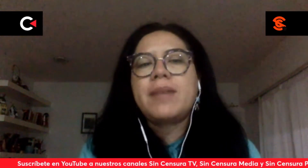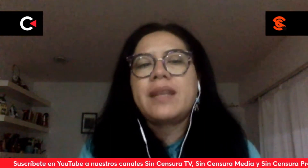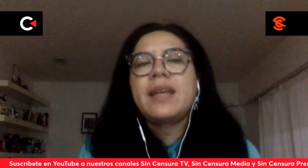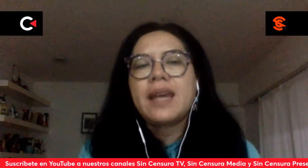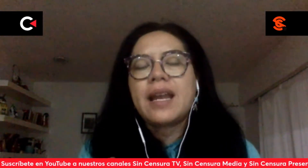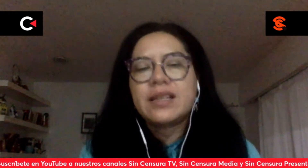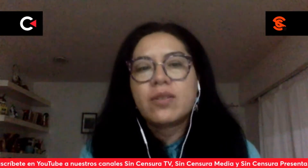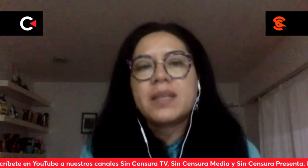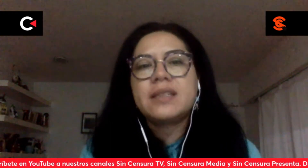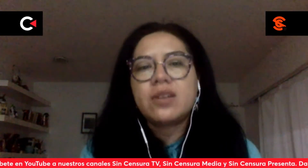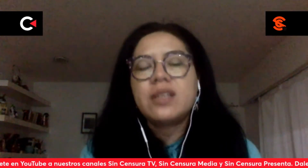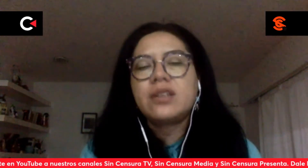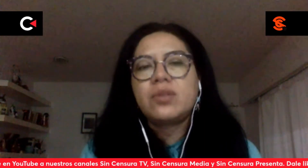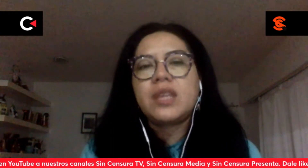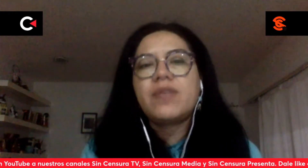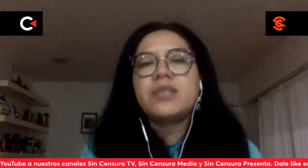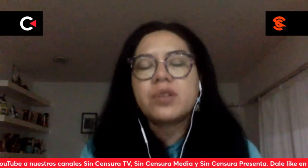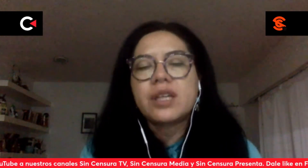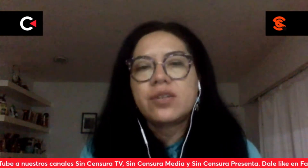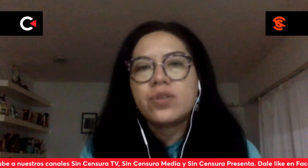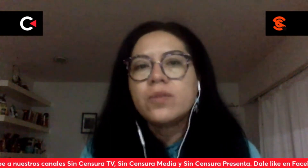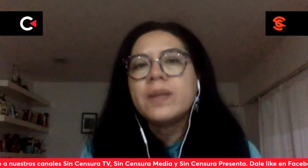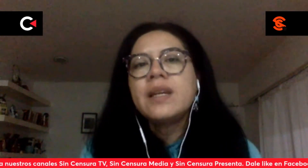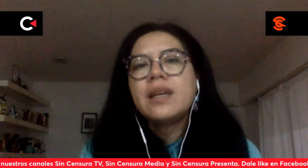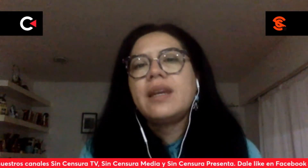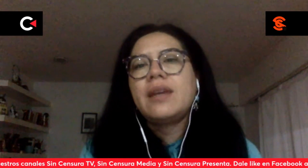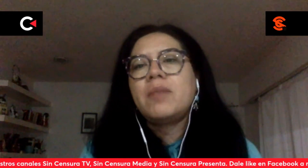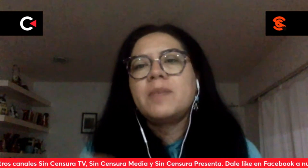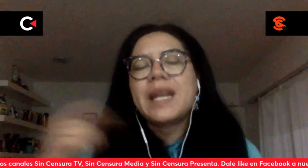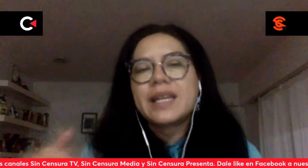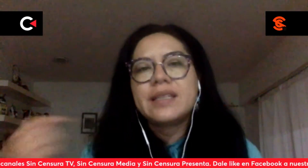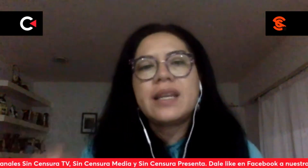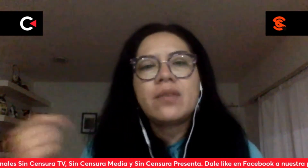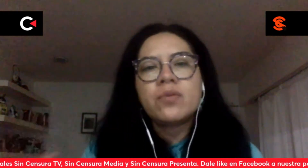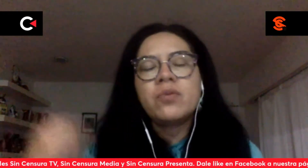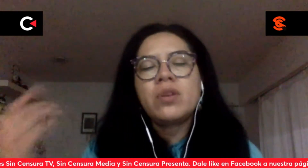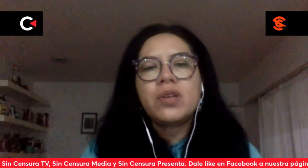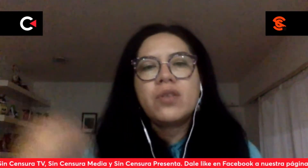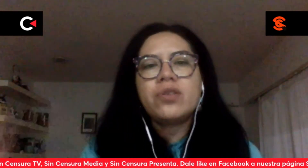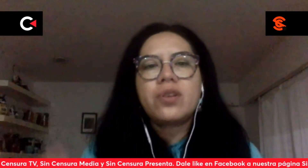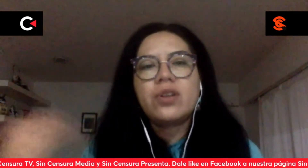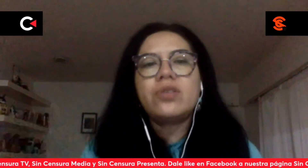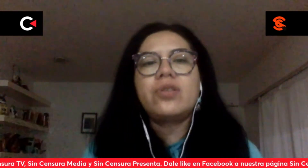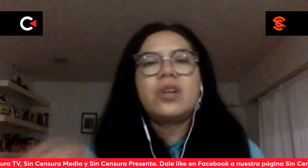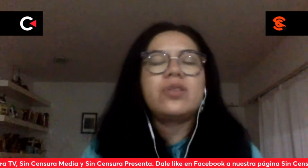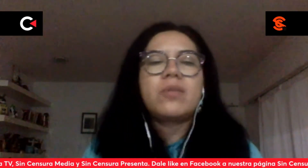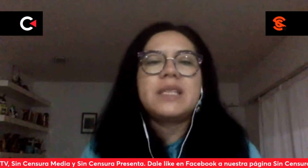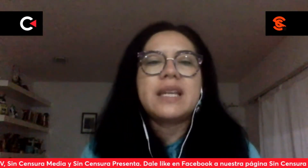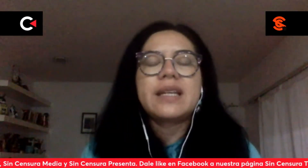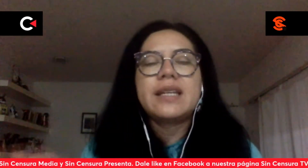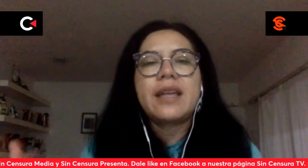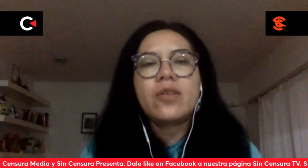podemos saber que a las conversaciones de Twitter, Facebook y YouTube, pues para que estén uno y otro y otro y